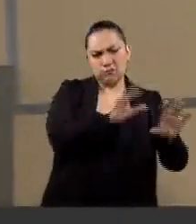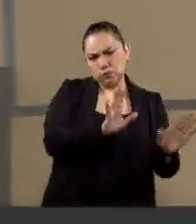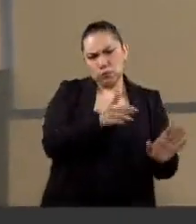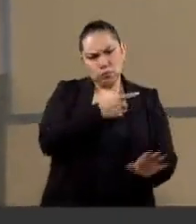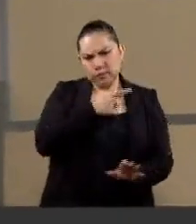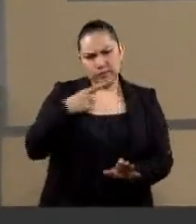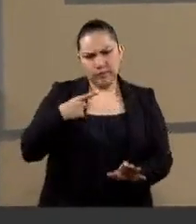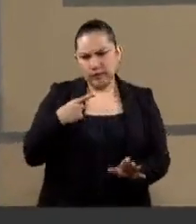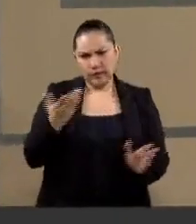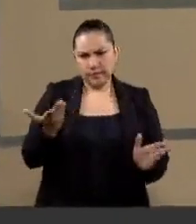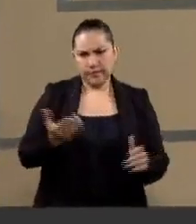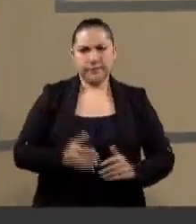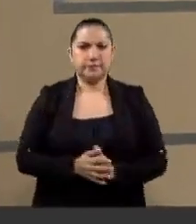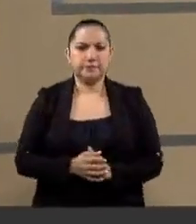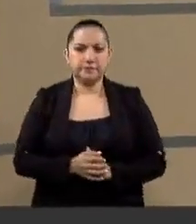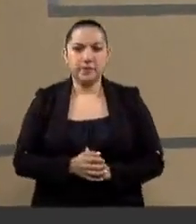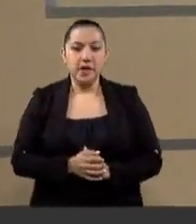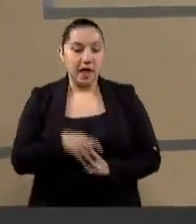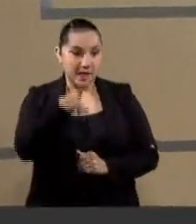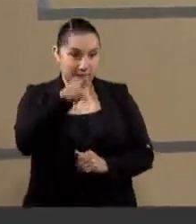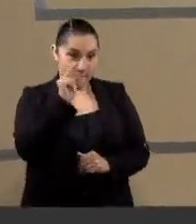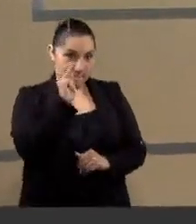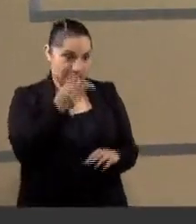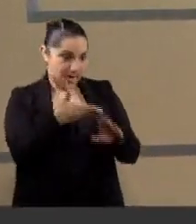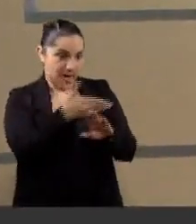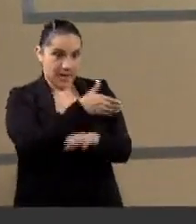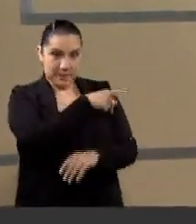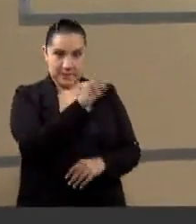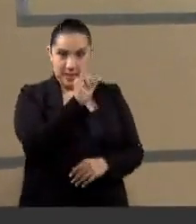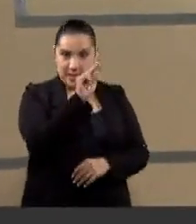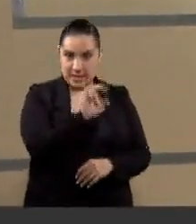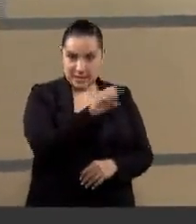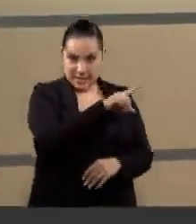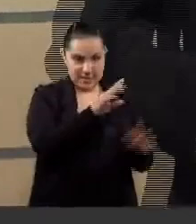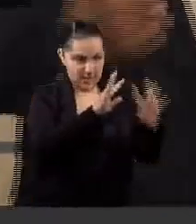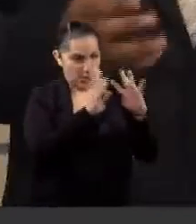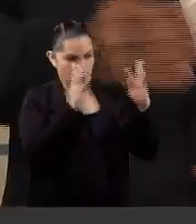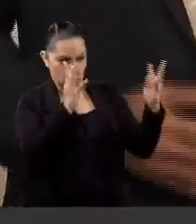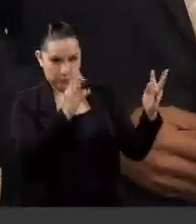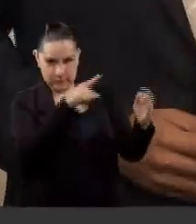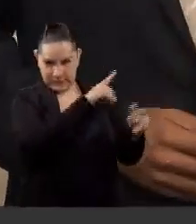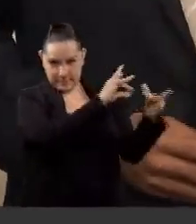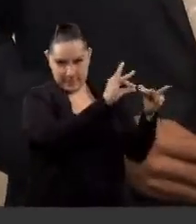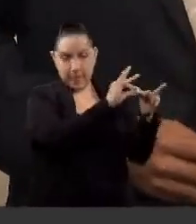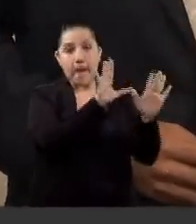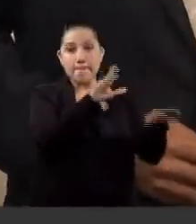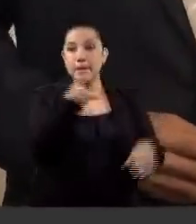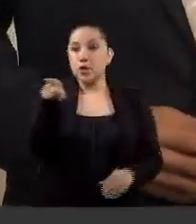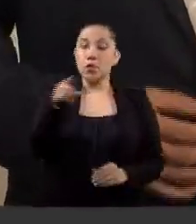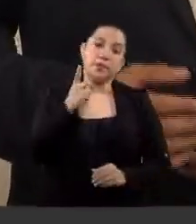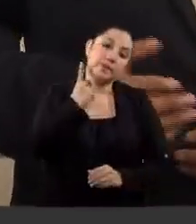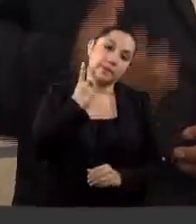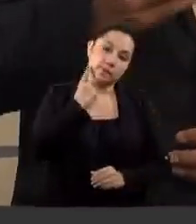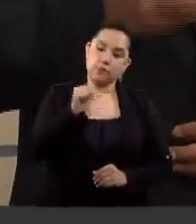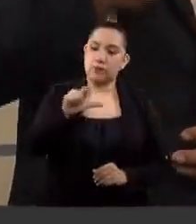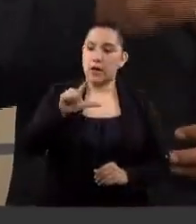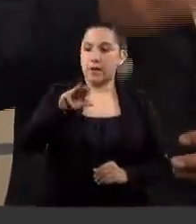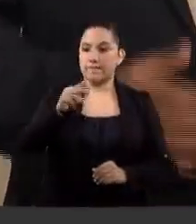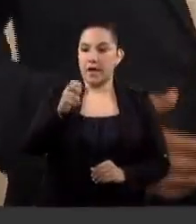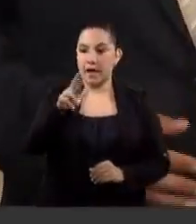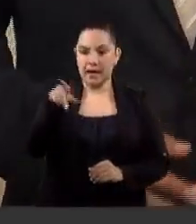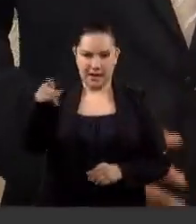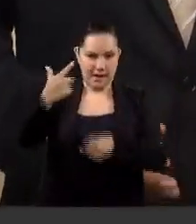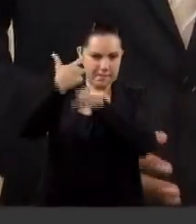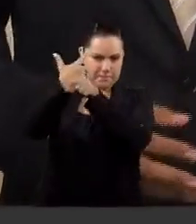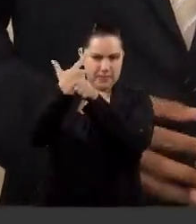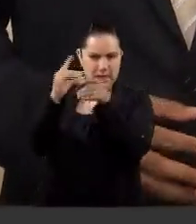ya lo veía usted antes en la sesión del INE pero en declaraciones a los medios el diputado hamlet García almaguer señaló que estos lineamientos